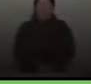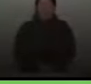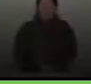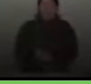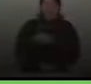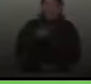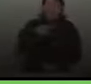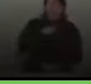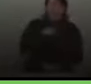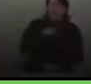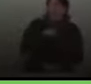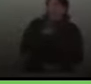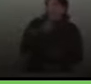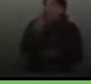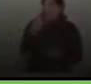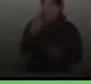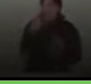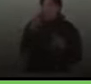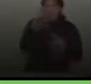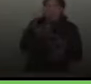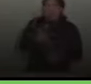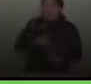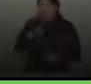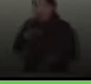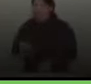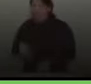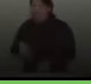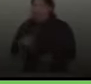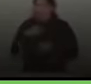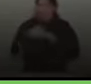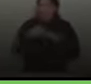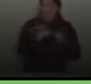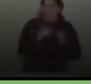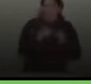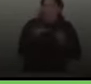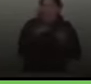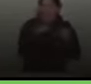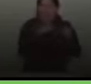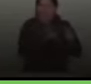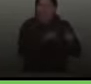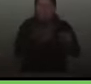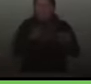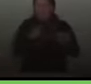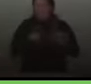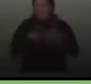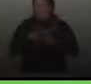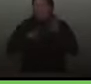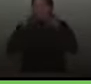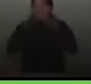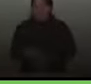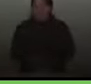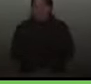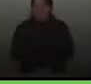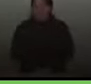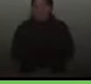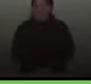José Ángel, ¿qué nos queda entonces? Ni toro, ni caza, ni aborto, ni Mar Menor. Nos quedamos sin programa.